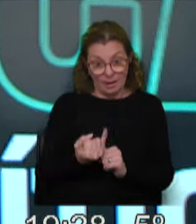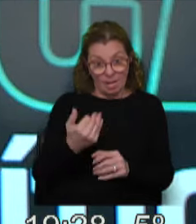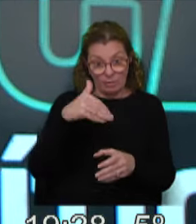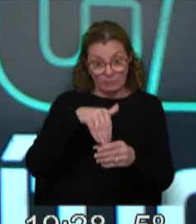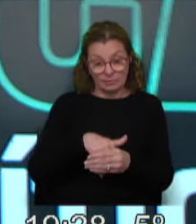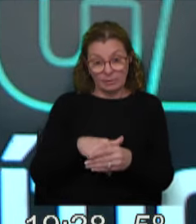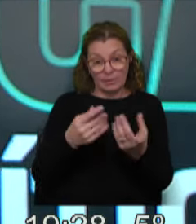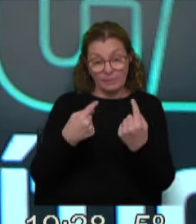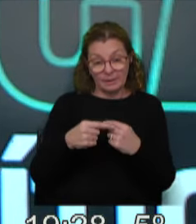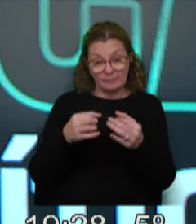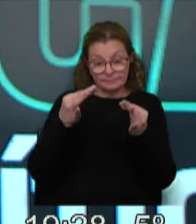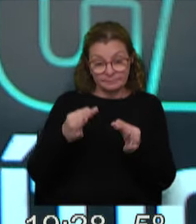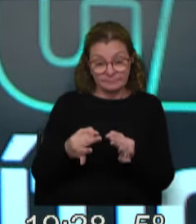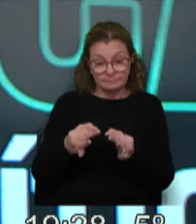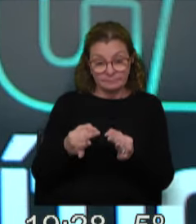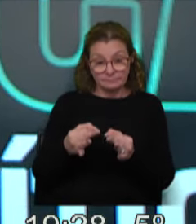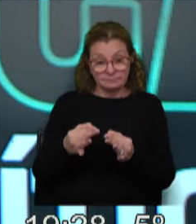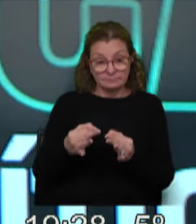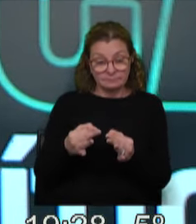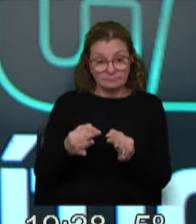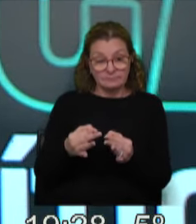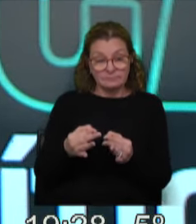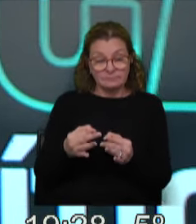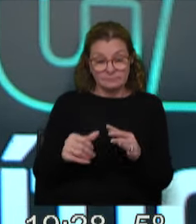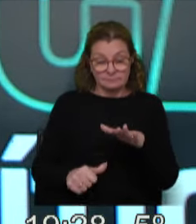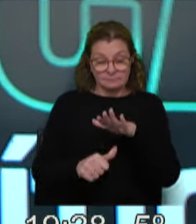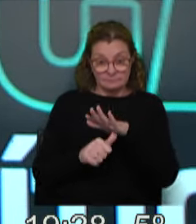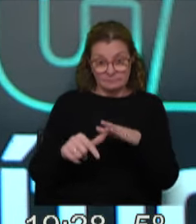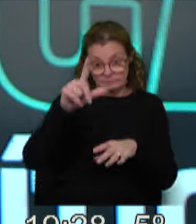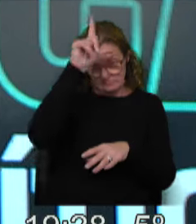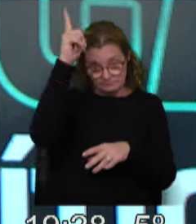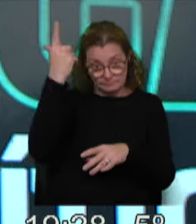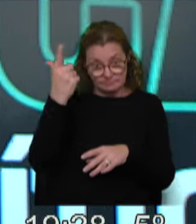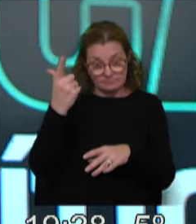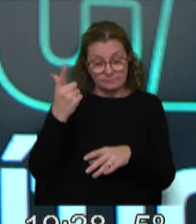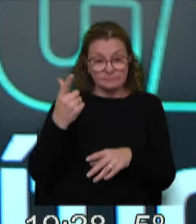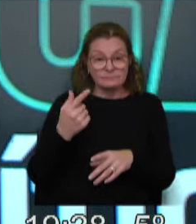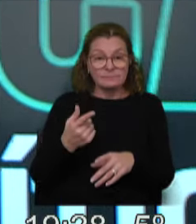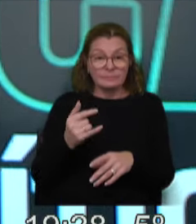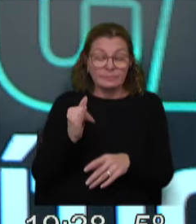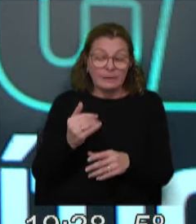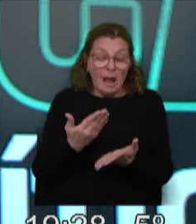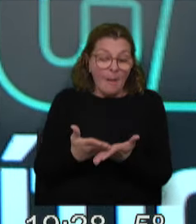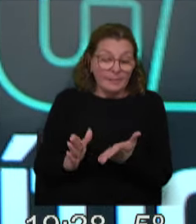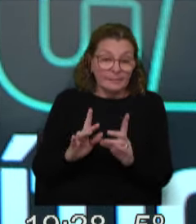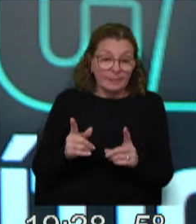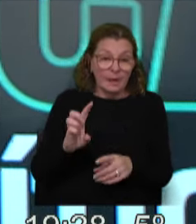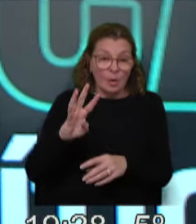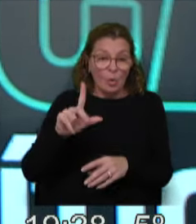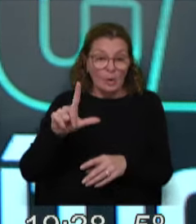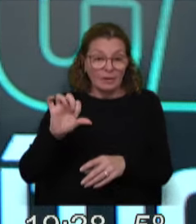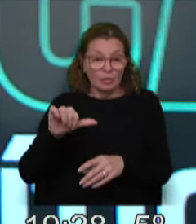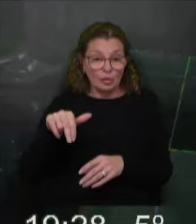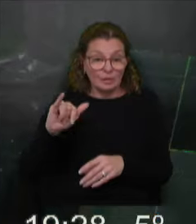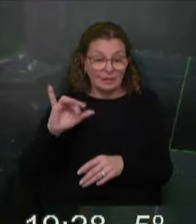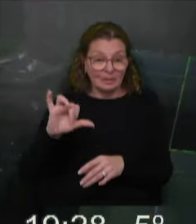y en realidad como transitiva al a la al liderazgo de la calle Pou no y este por otro lado el wilsonismo queda muy